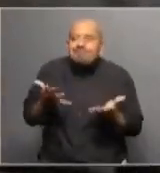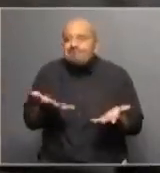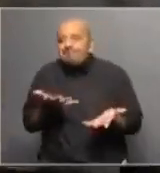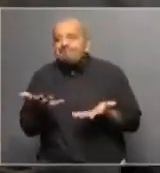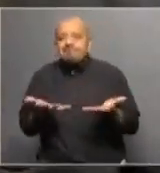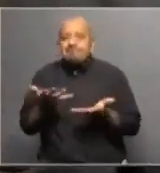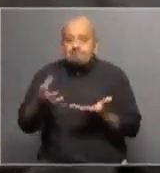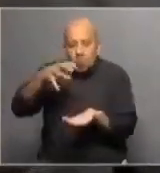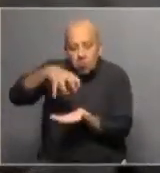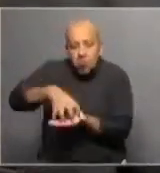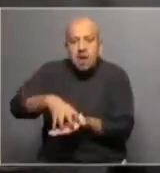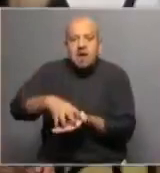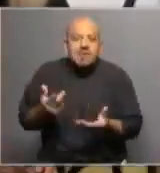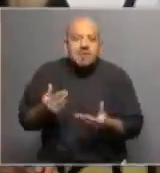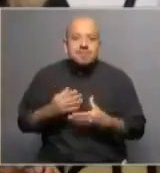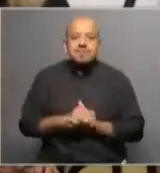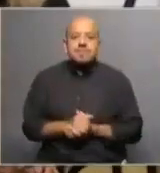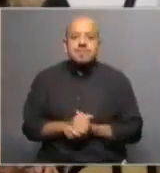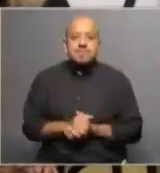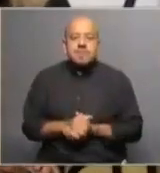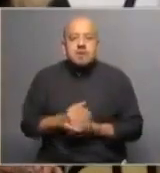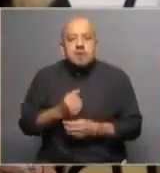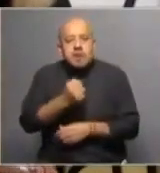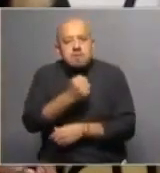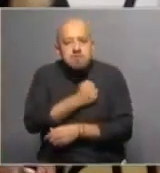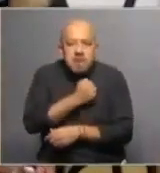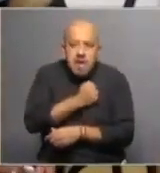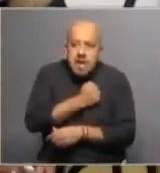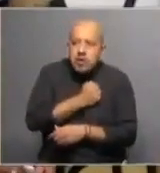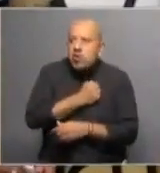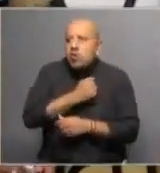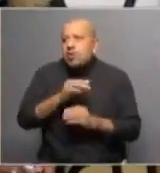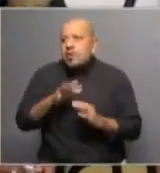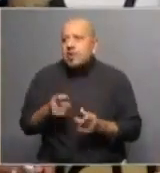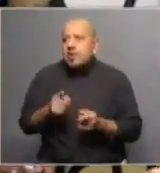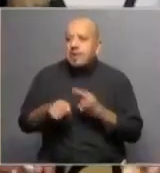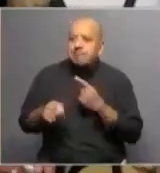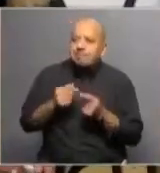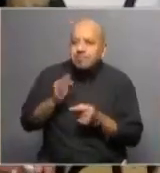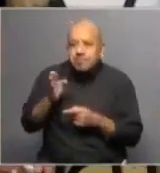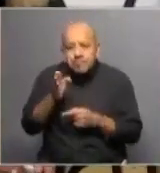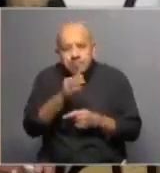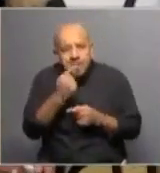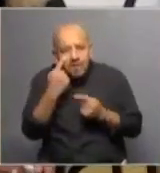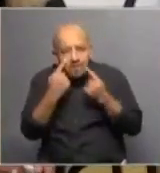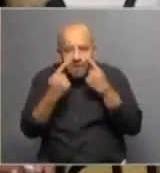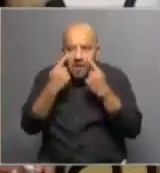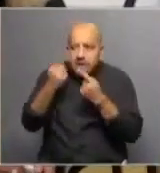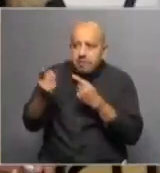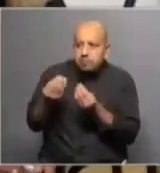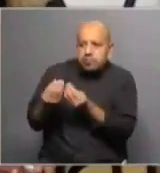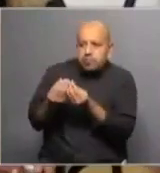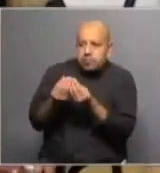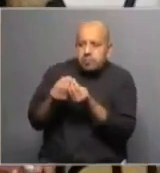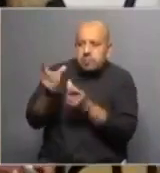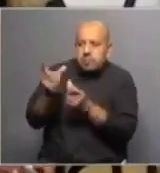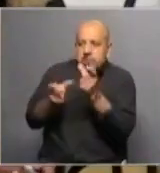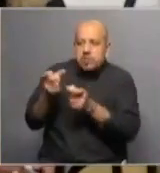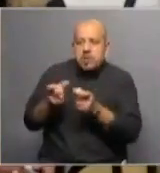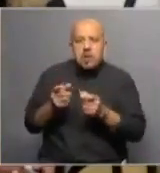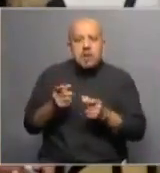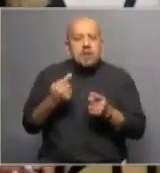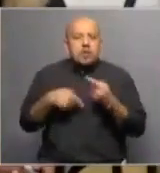como propio donde sentirse seguro en el miedo desde ir a buscar o de ver a la operación en parte es algo mucho